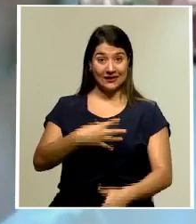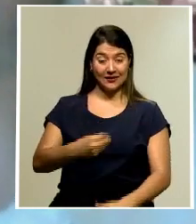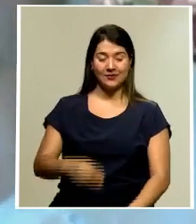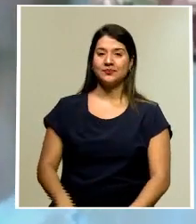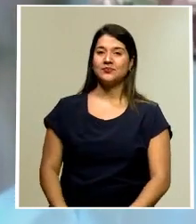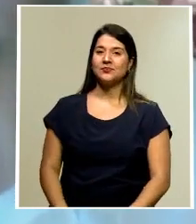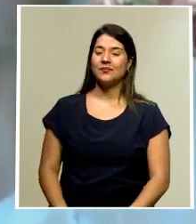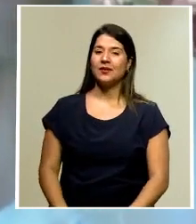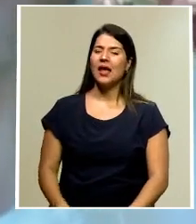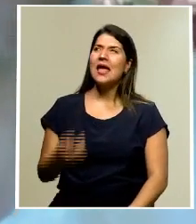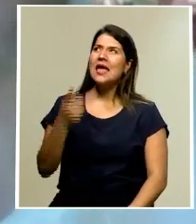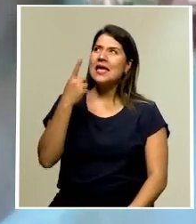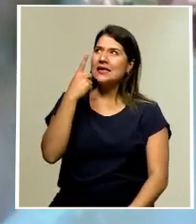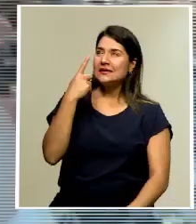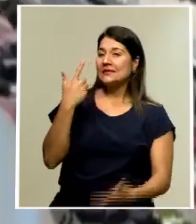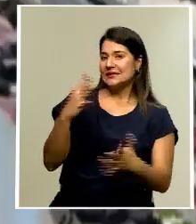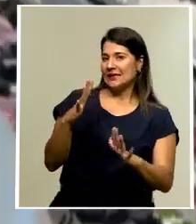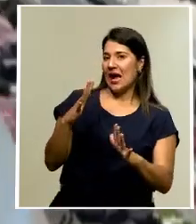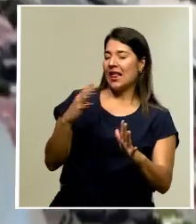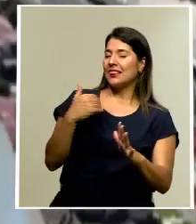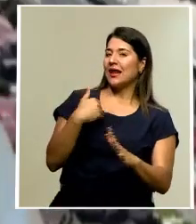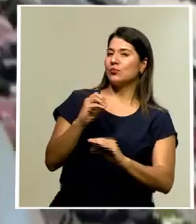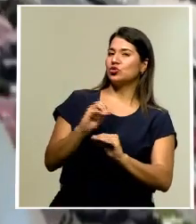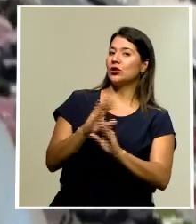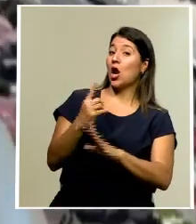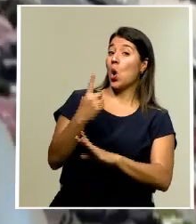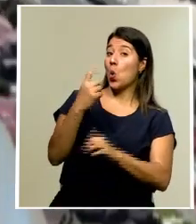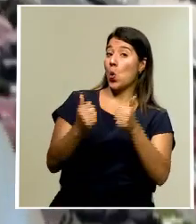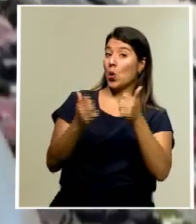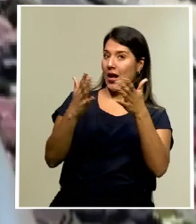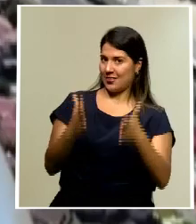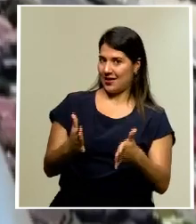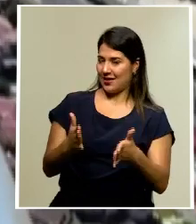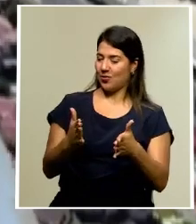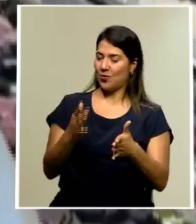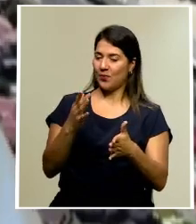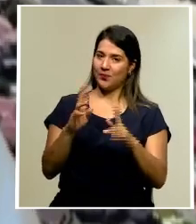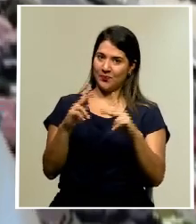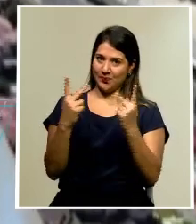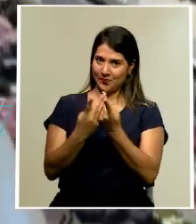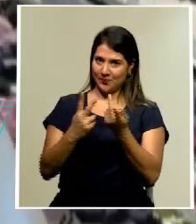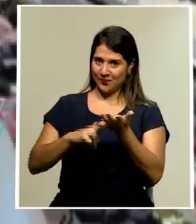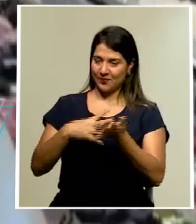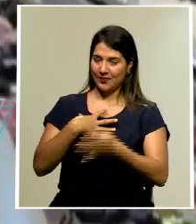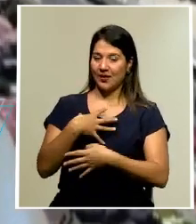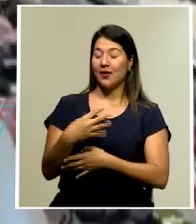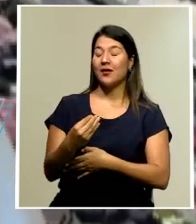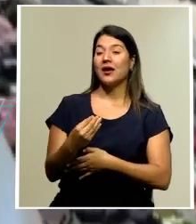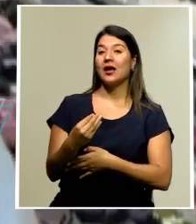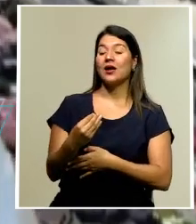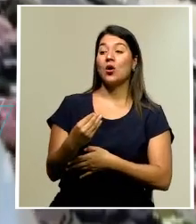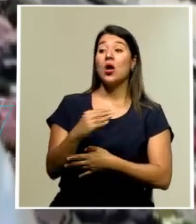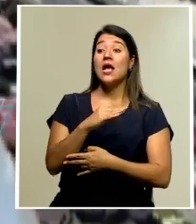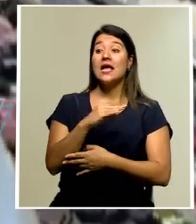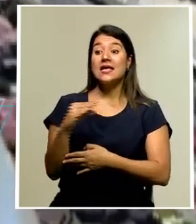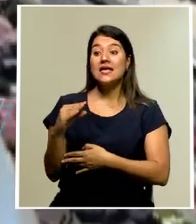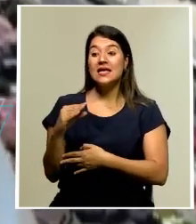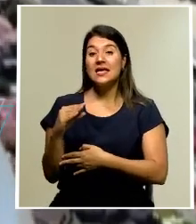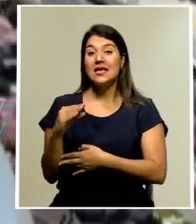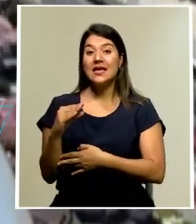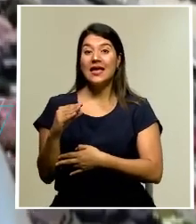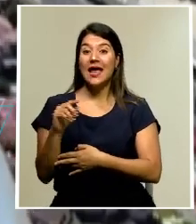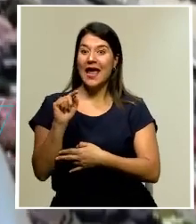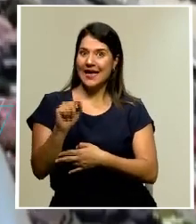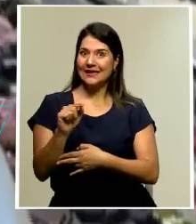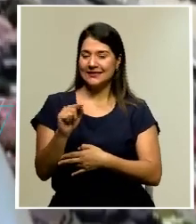Se despeja una de las incógnitas y probablemente la incógnita más importante, Ernesto, porque se trata todavía de la fuerza